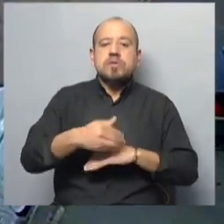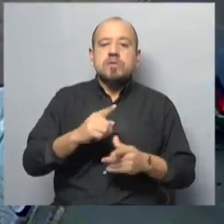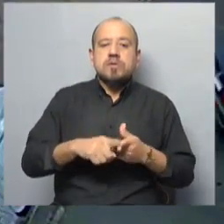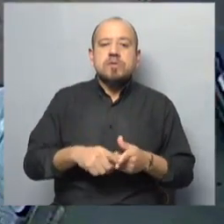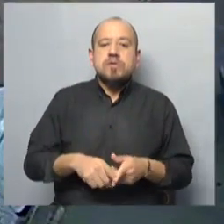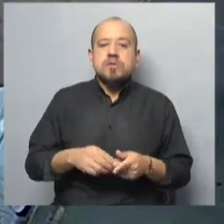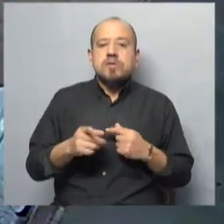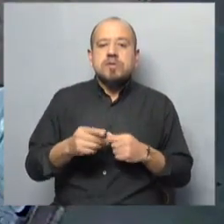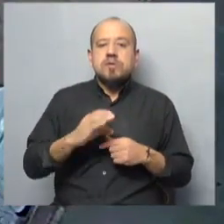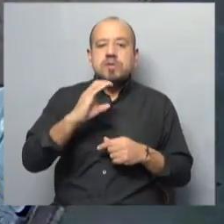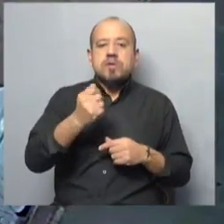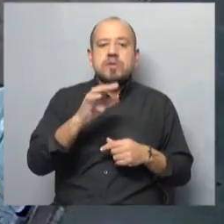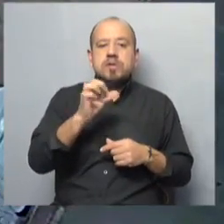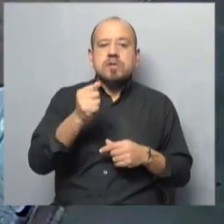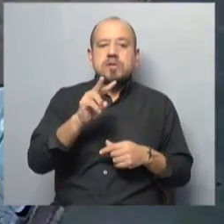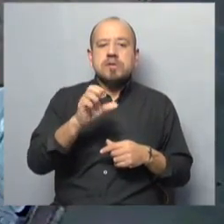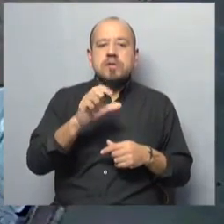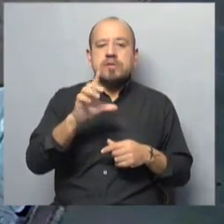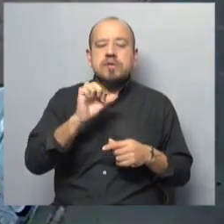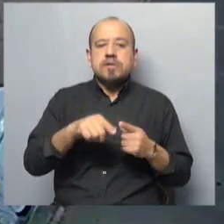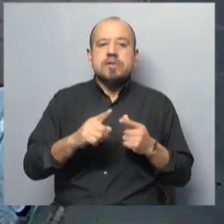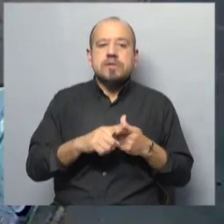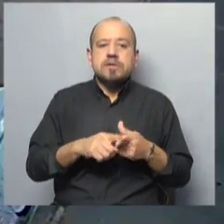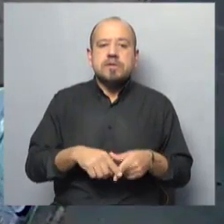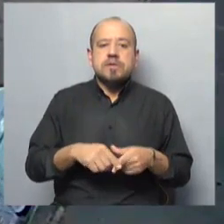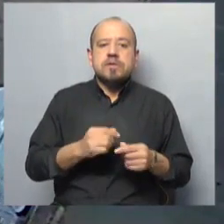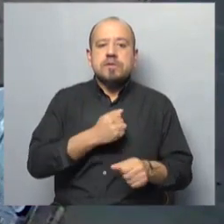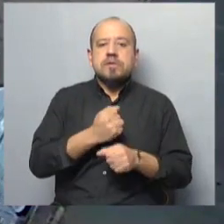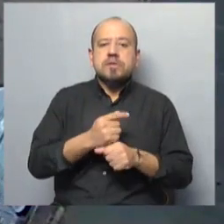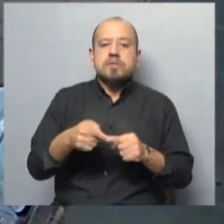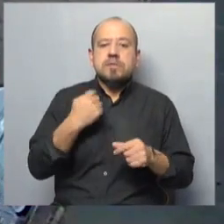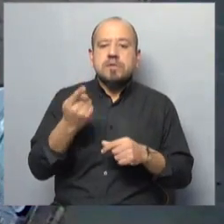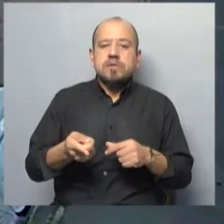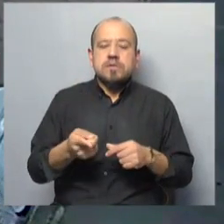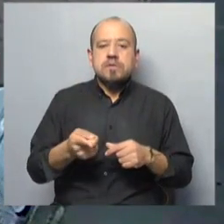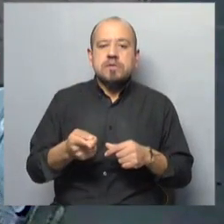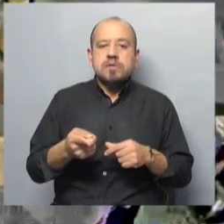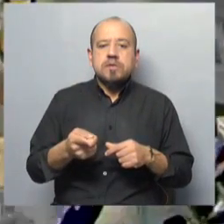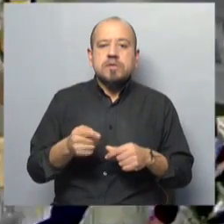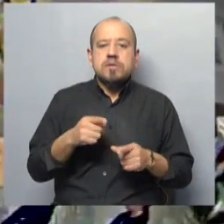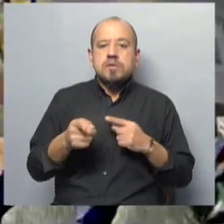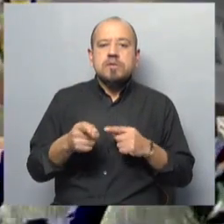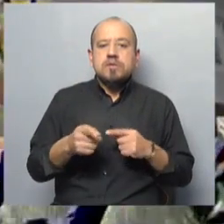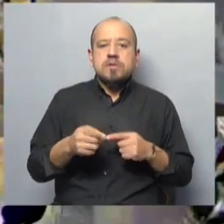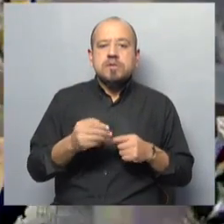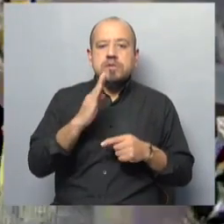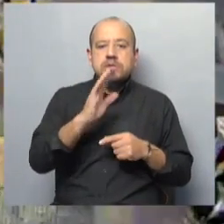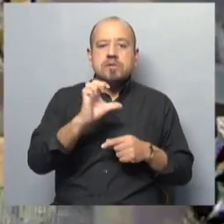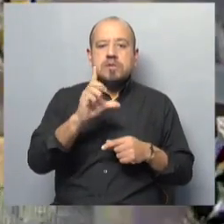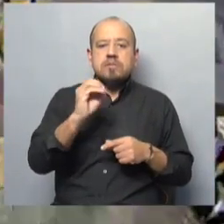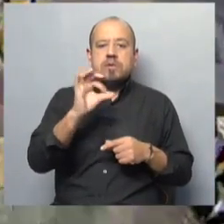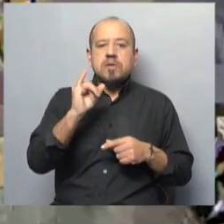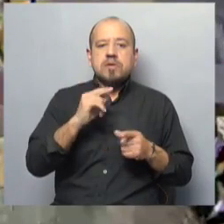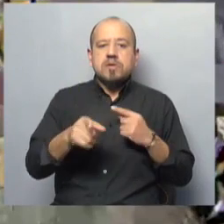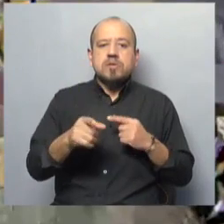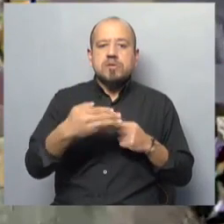Camino Casavalle y Juan Prodfut. Esto va a estar hasta mañana, el corte. Y en Atilio Pelosi, entre 19 de abril